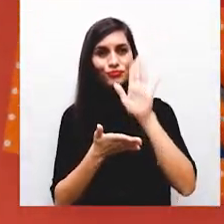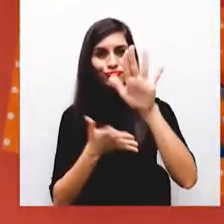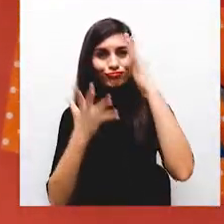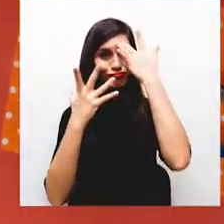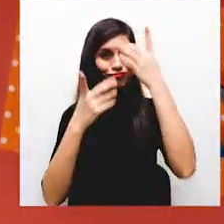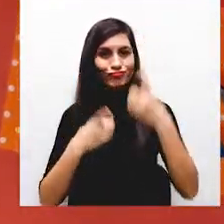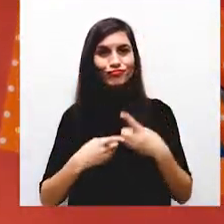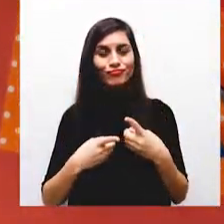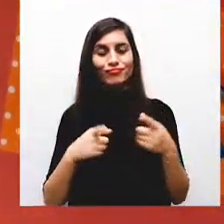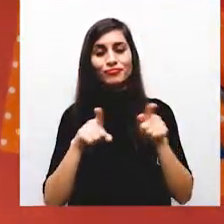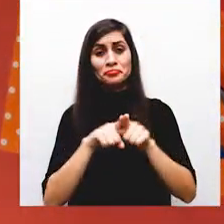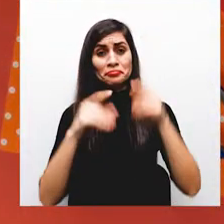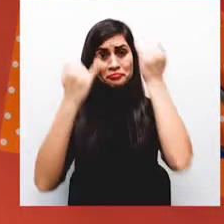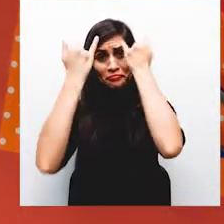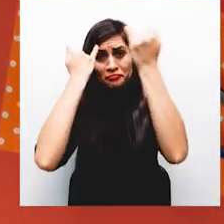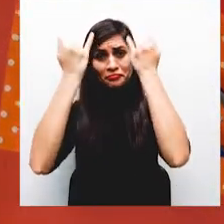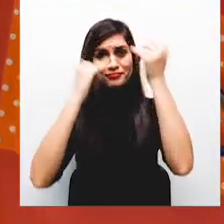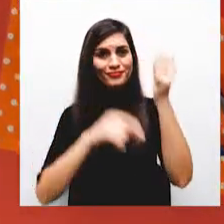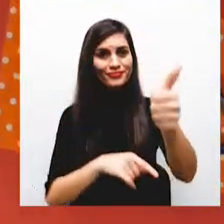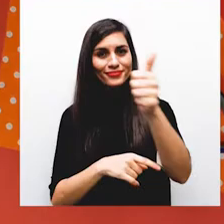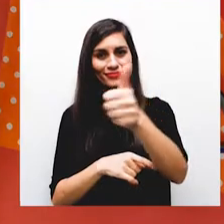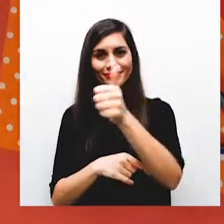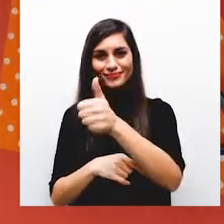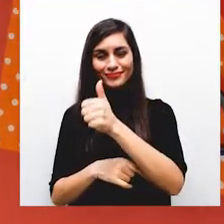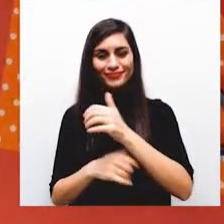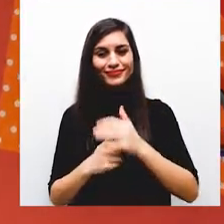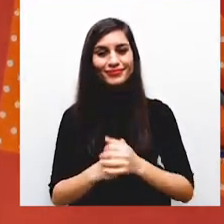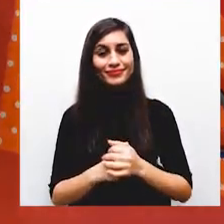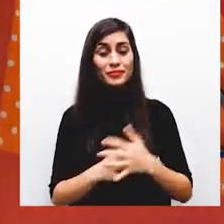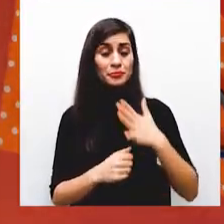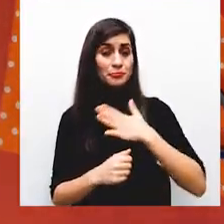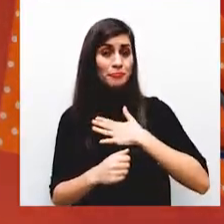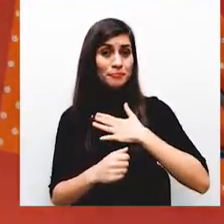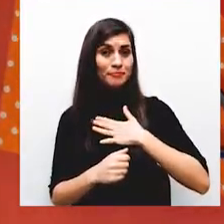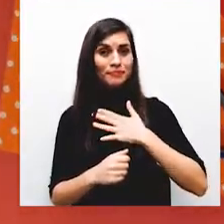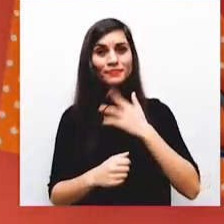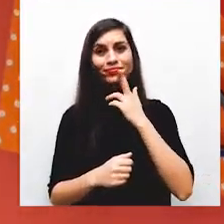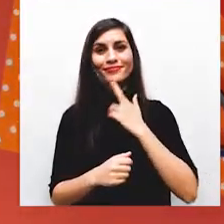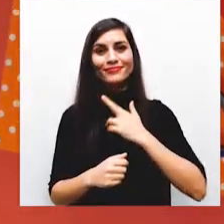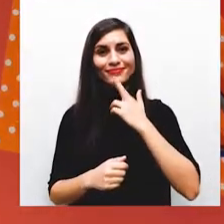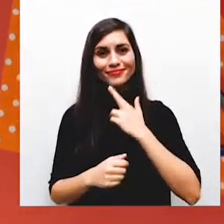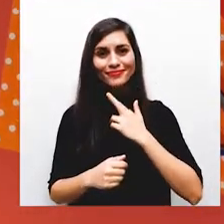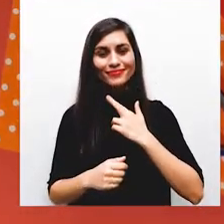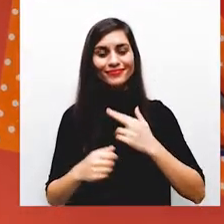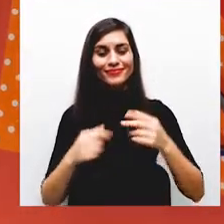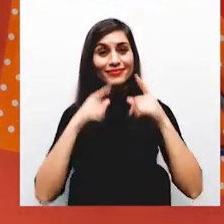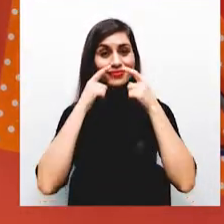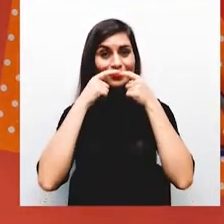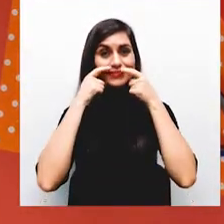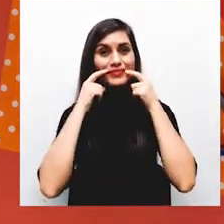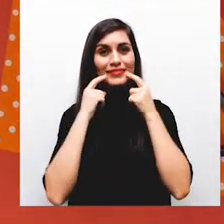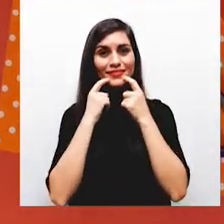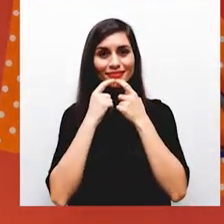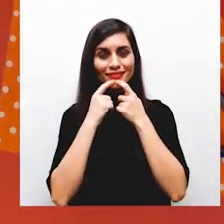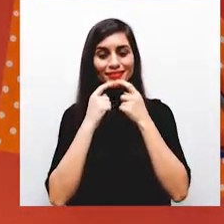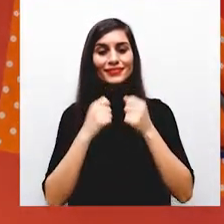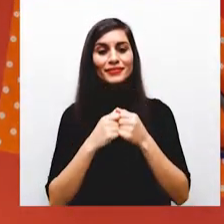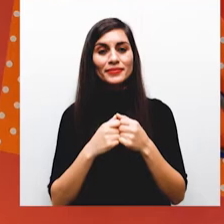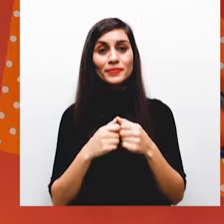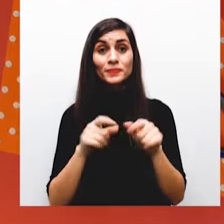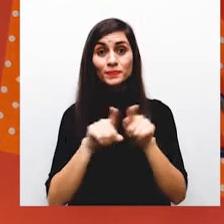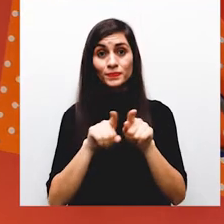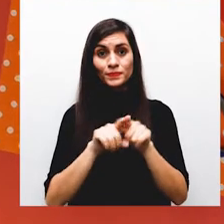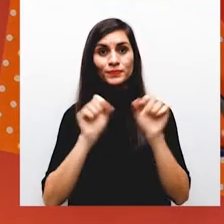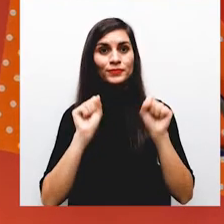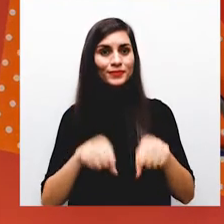así. Ya es la imaginación de cada quien. En este caso, pues yo hice una boca roja.